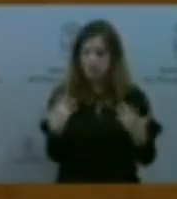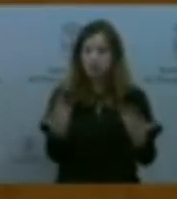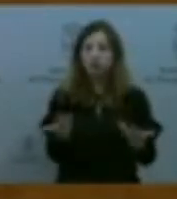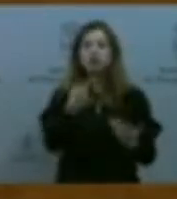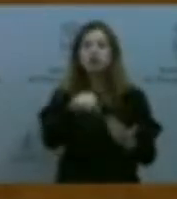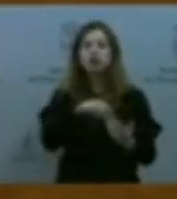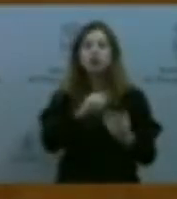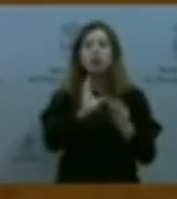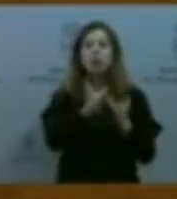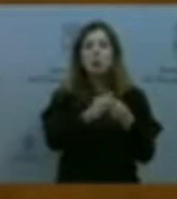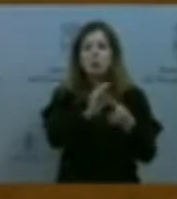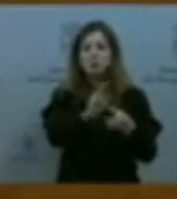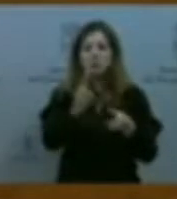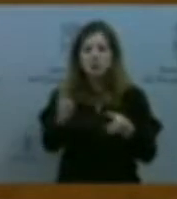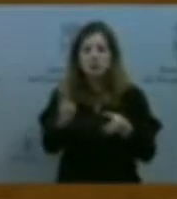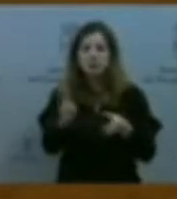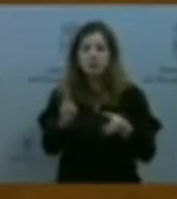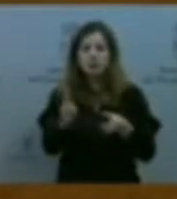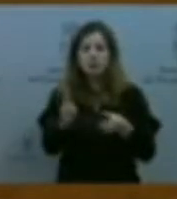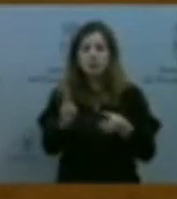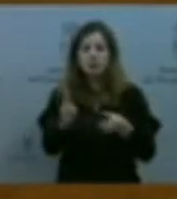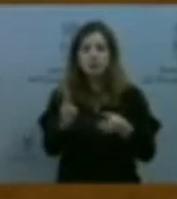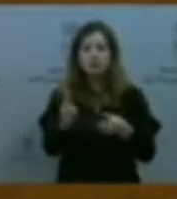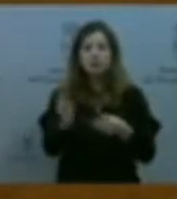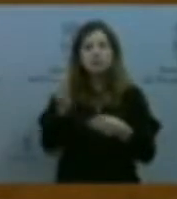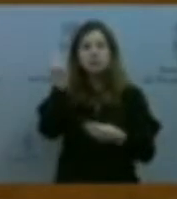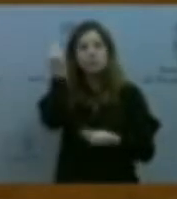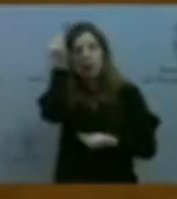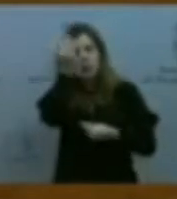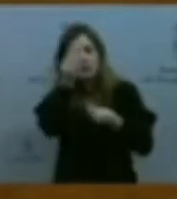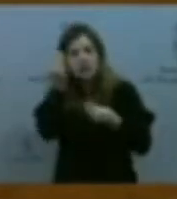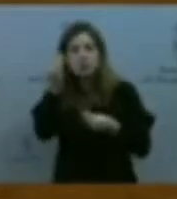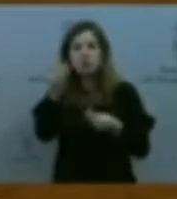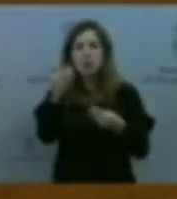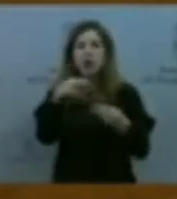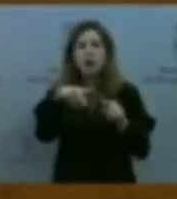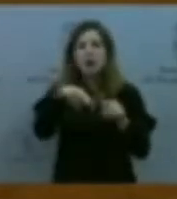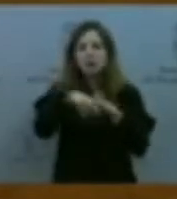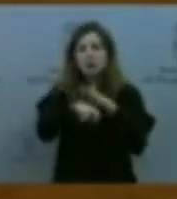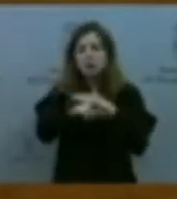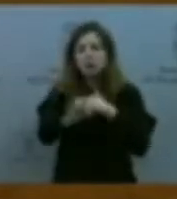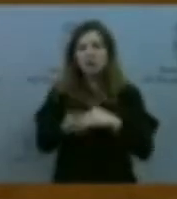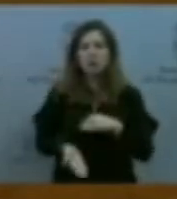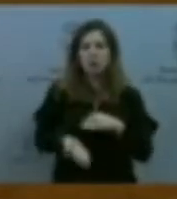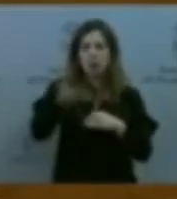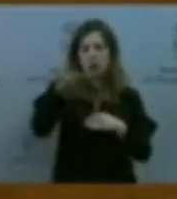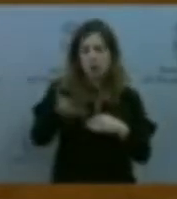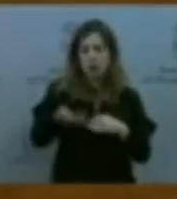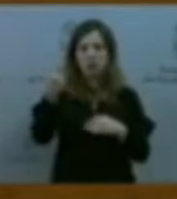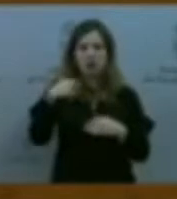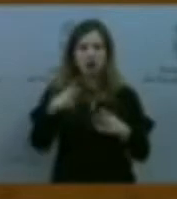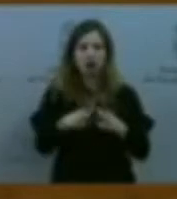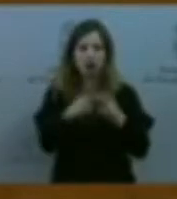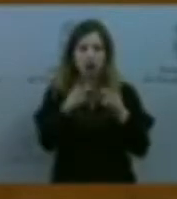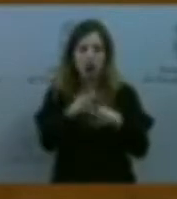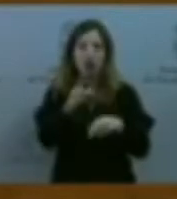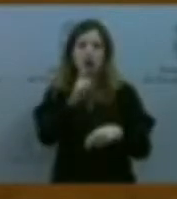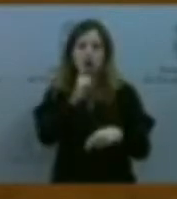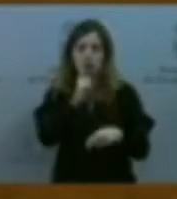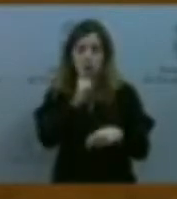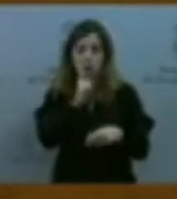un instrumento de la importancia y de la trascendencia del salario social? Bueno, pues concebimos